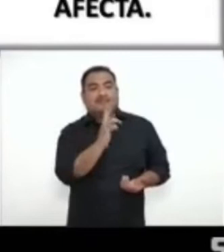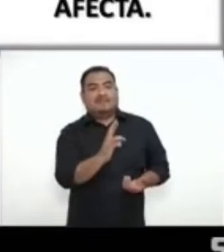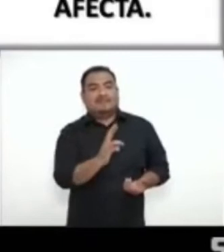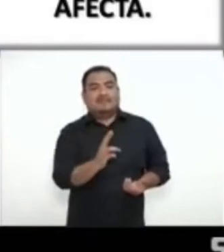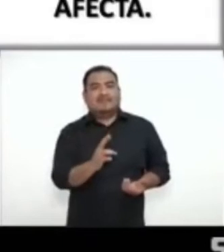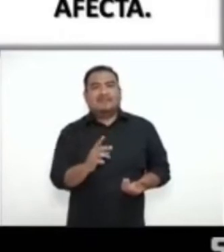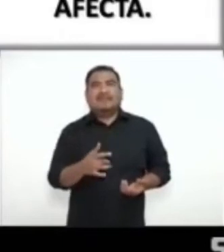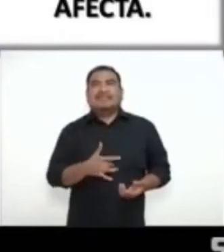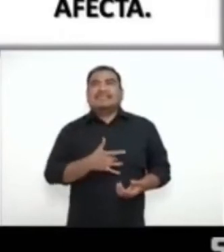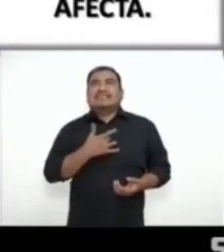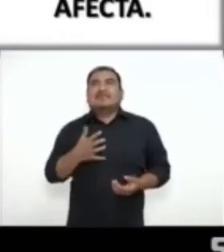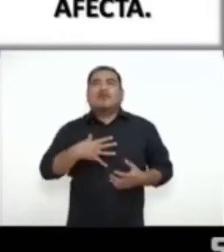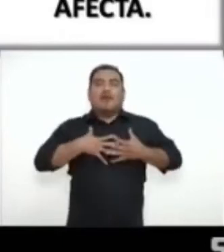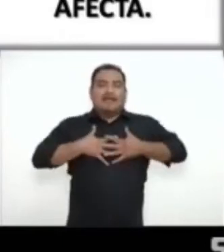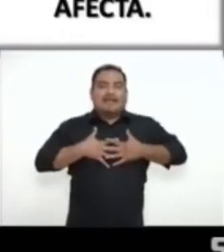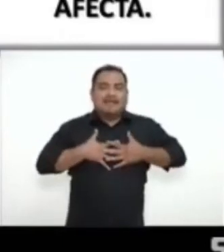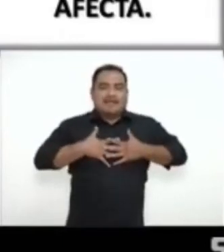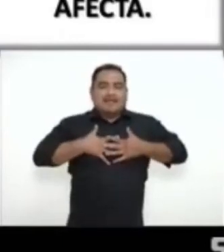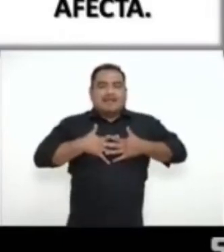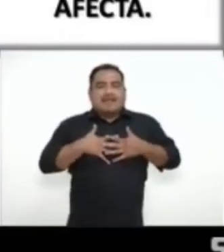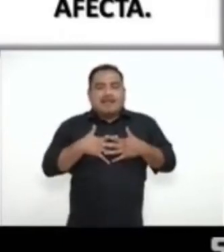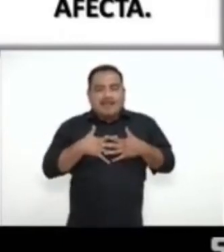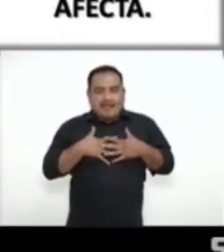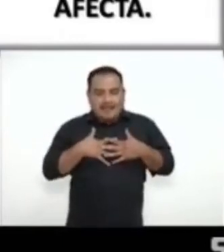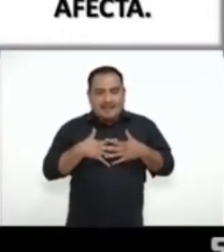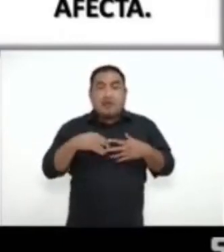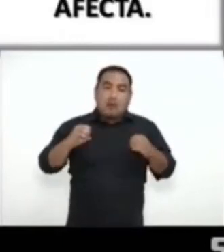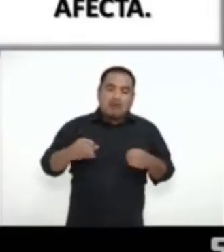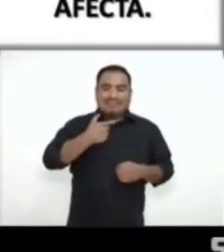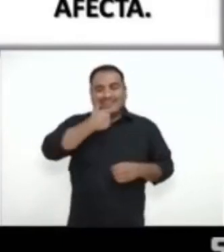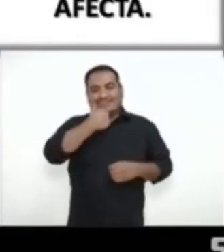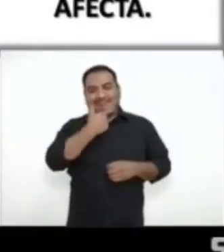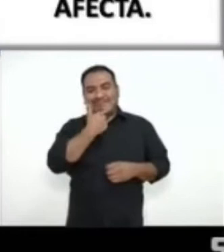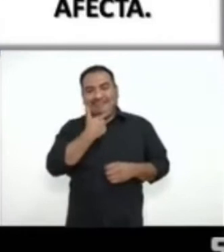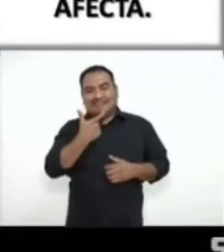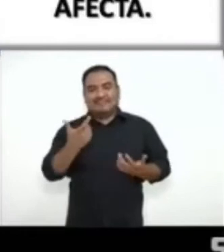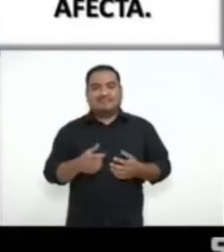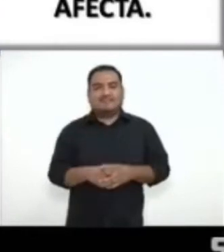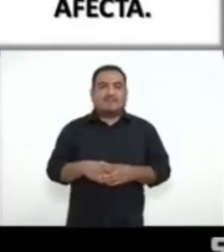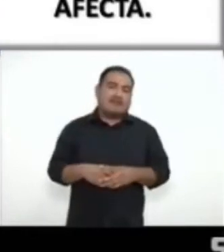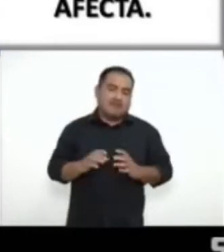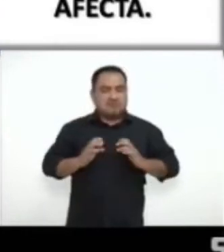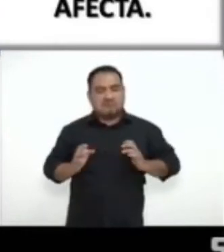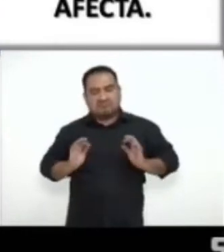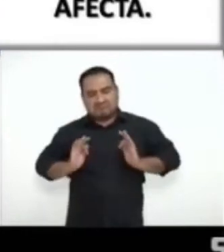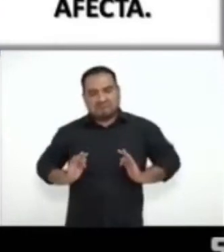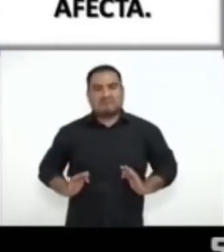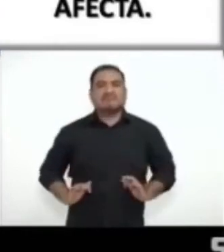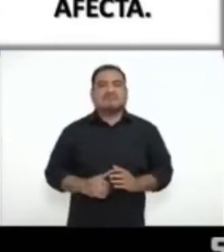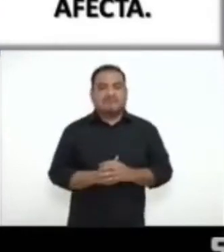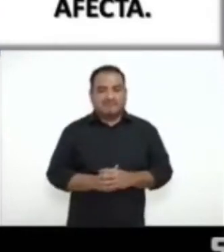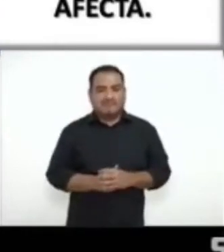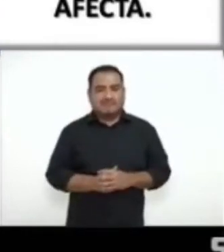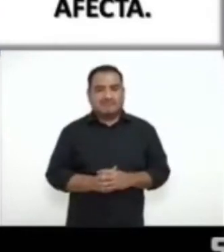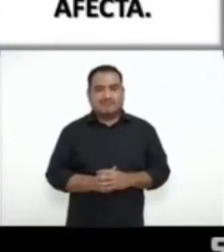una expansión en mi pecho, siento una sonrisa en mi cara, mi mandíbula está suelta,